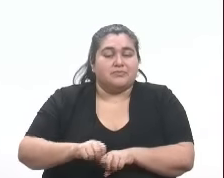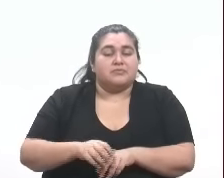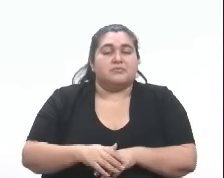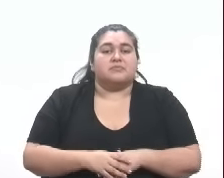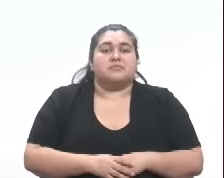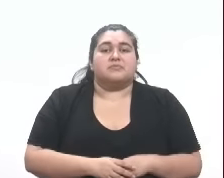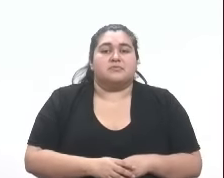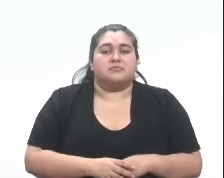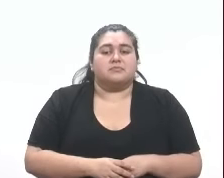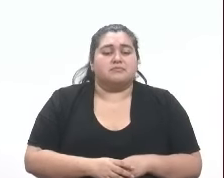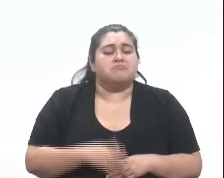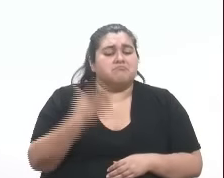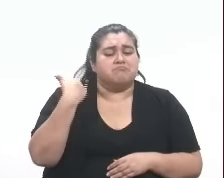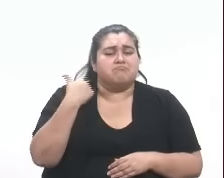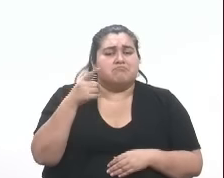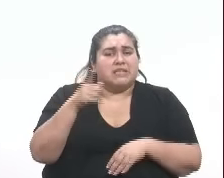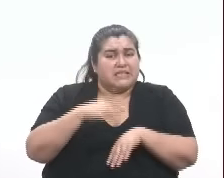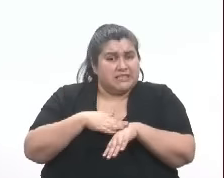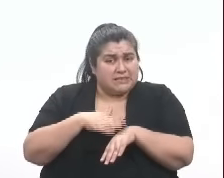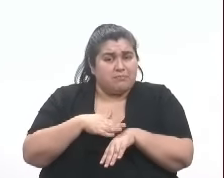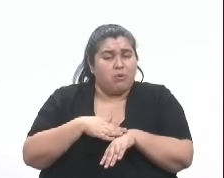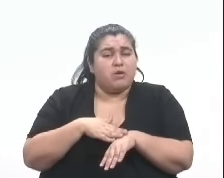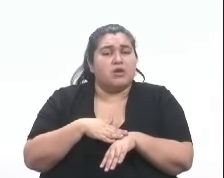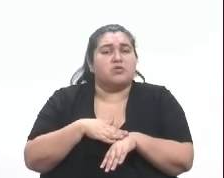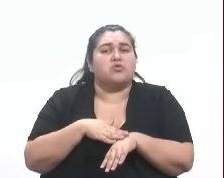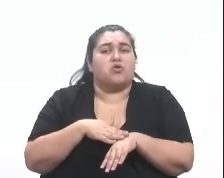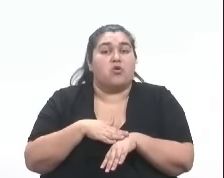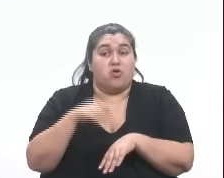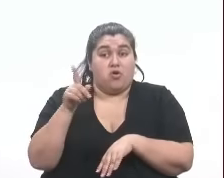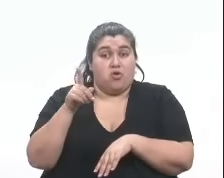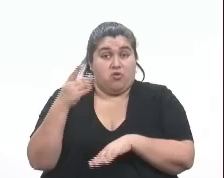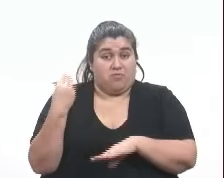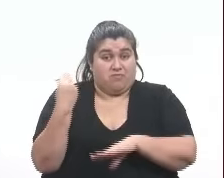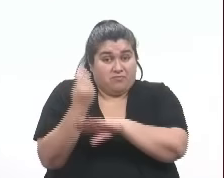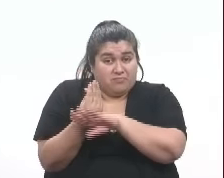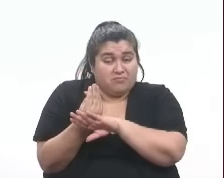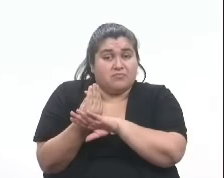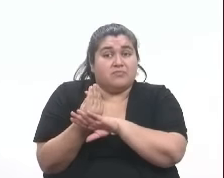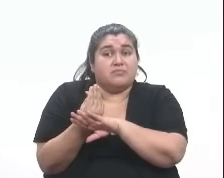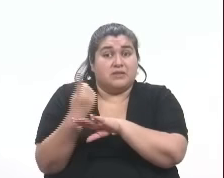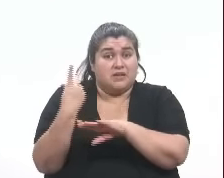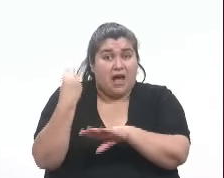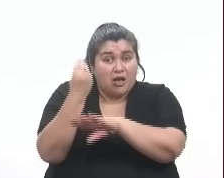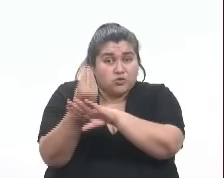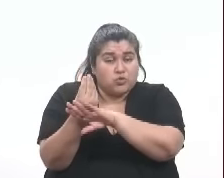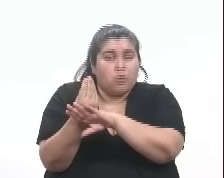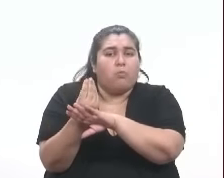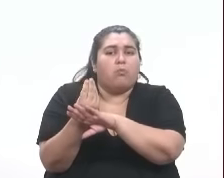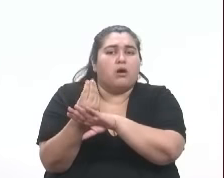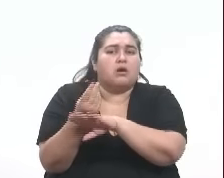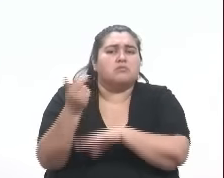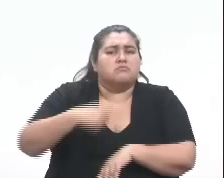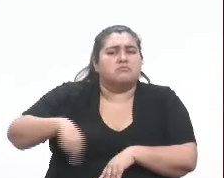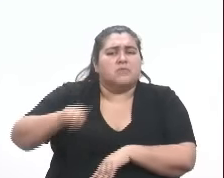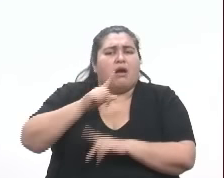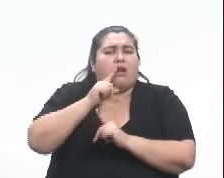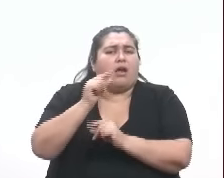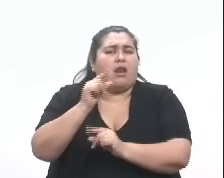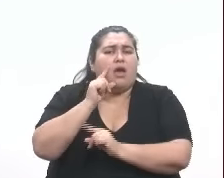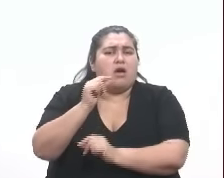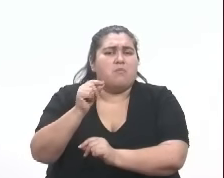en ese momento, cuando asume Leonardi, le reclamaban